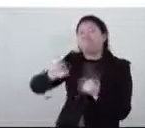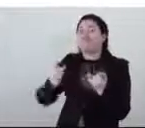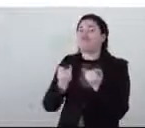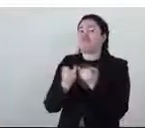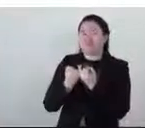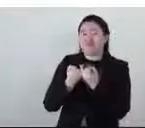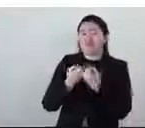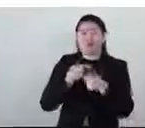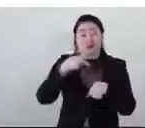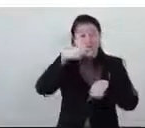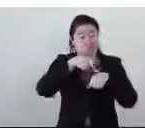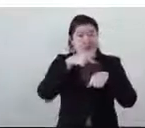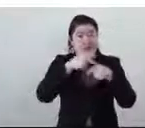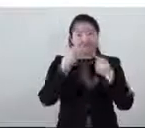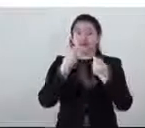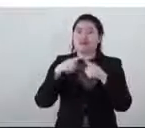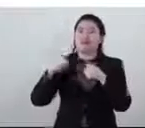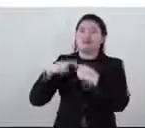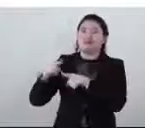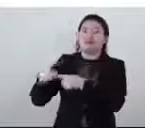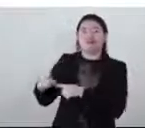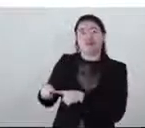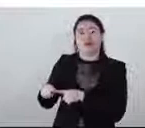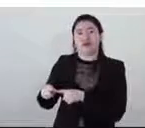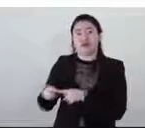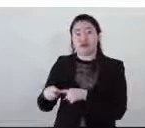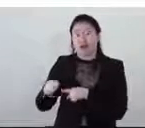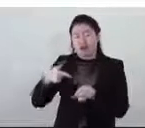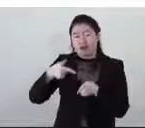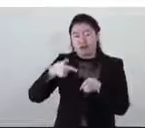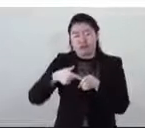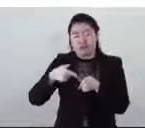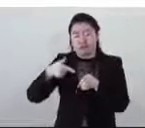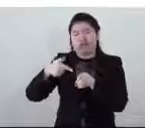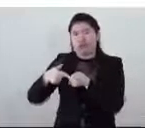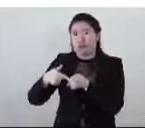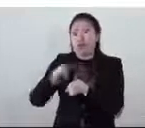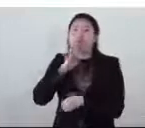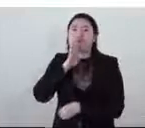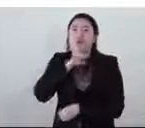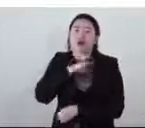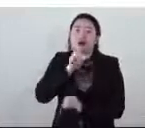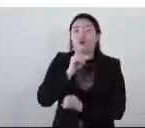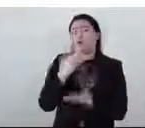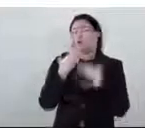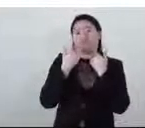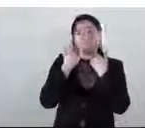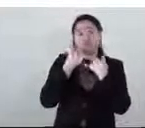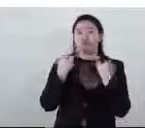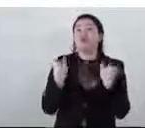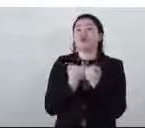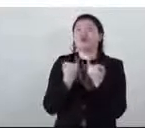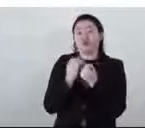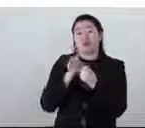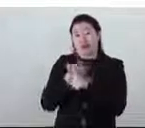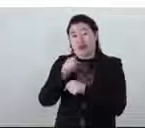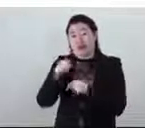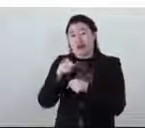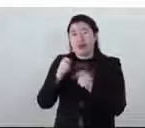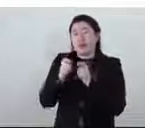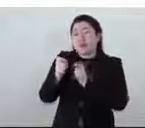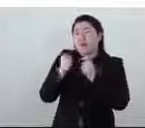de tipos de concreto en la tableta, soldaduras no concluidas y o mal ejecutadas, supervisión y control dimensional